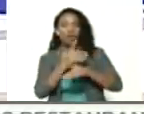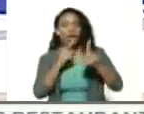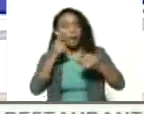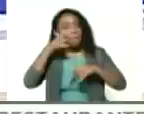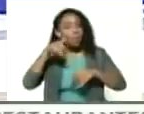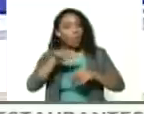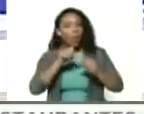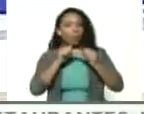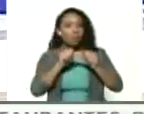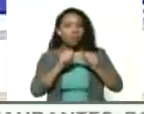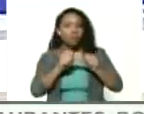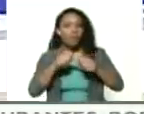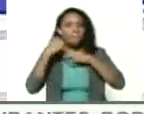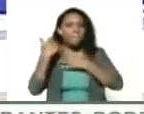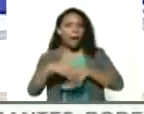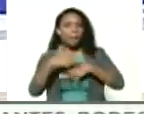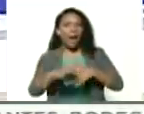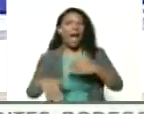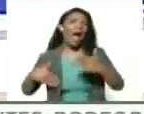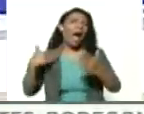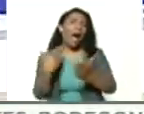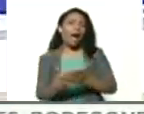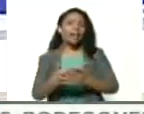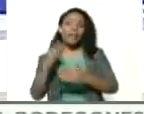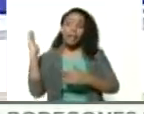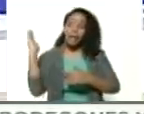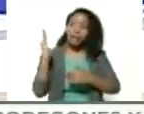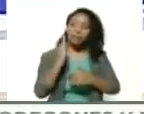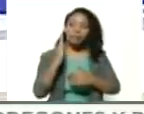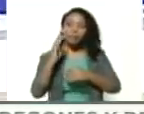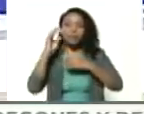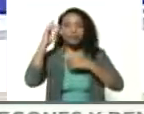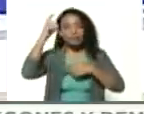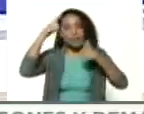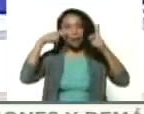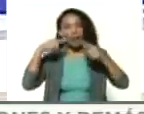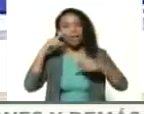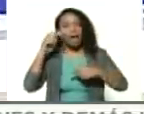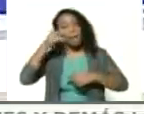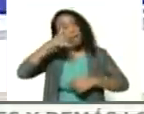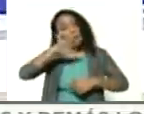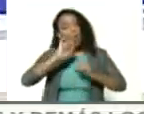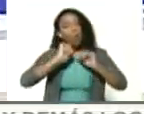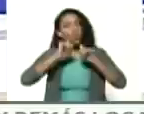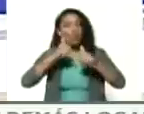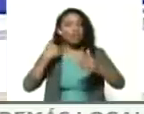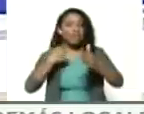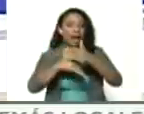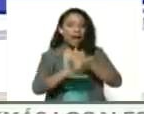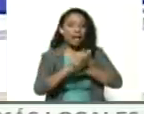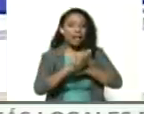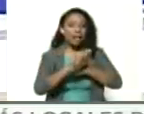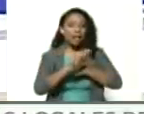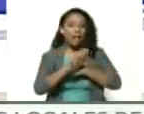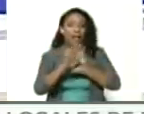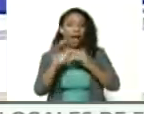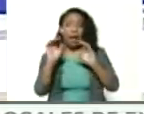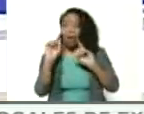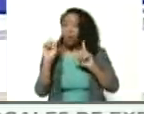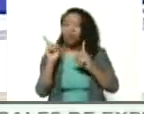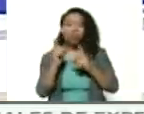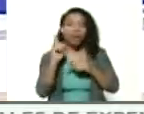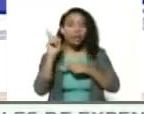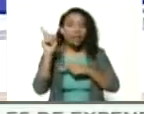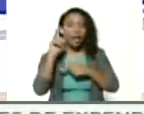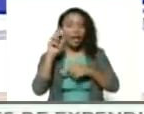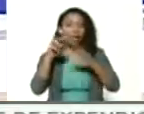se mantuvo hasta el regreso de Chávez. Ya el pueblo comenzaba a salir a los cuarteles el 12 de abril